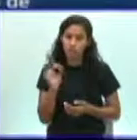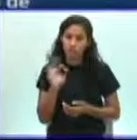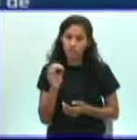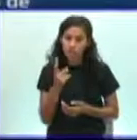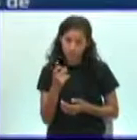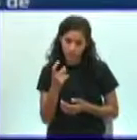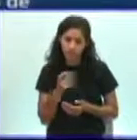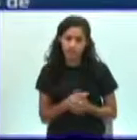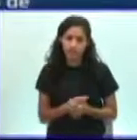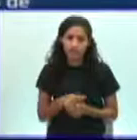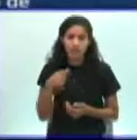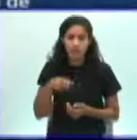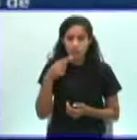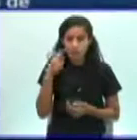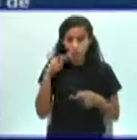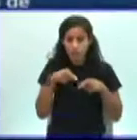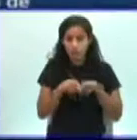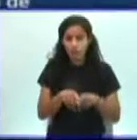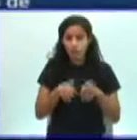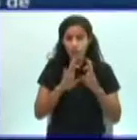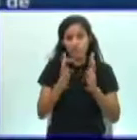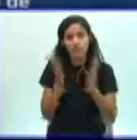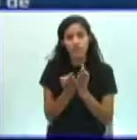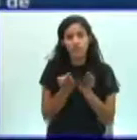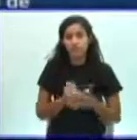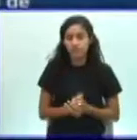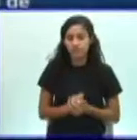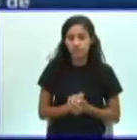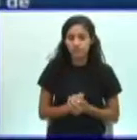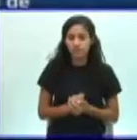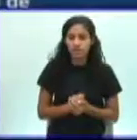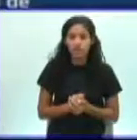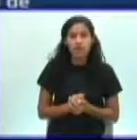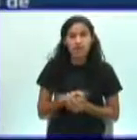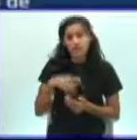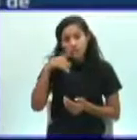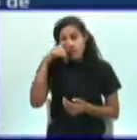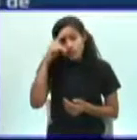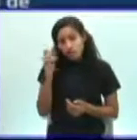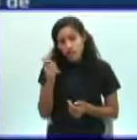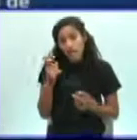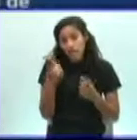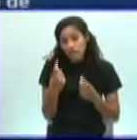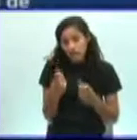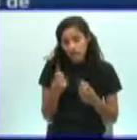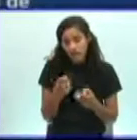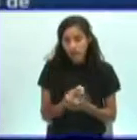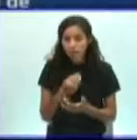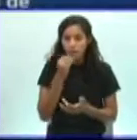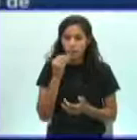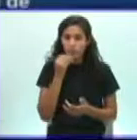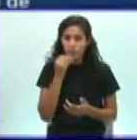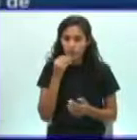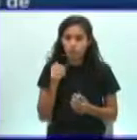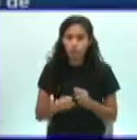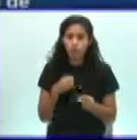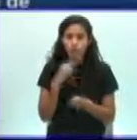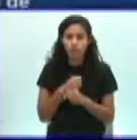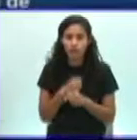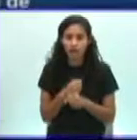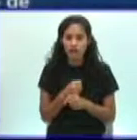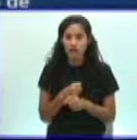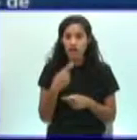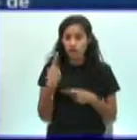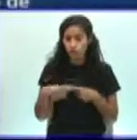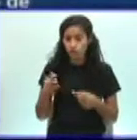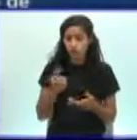de estar bien acompañados de sus familiares y, si es necesario, pueden utilizar el